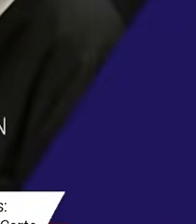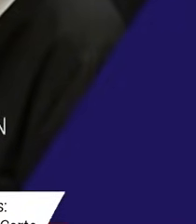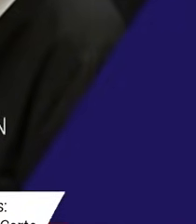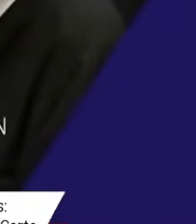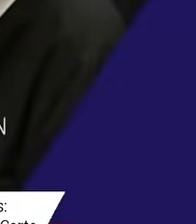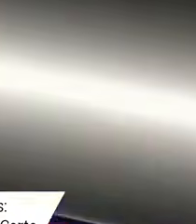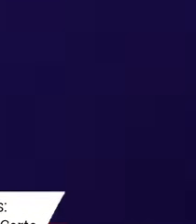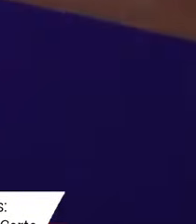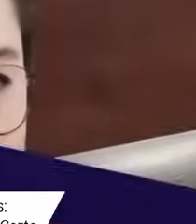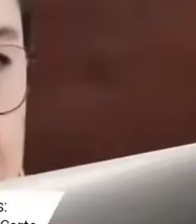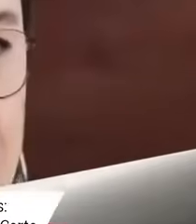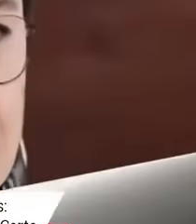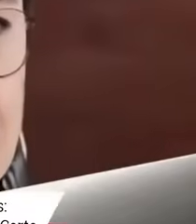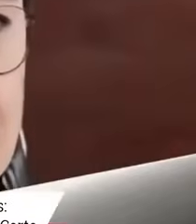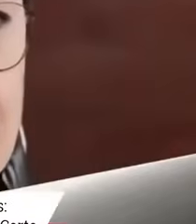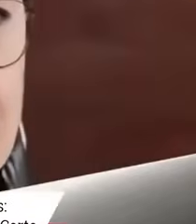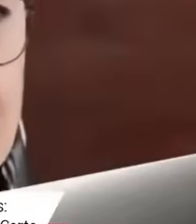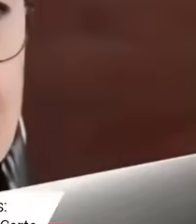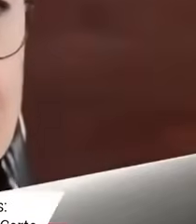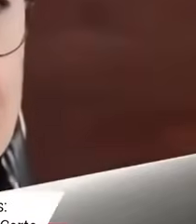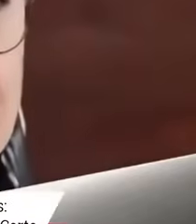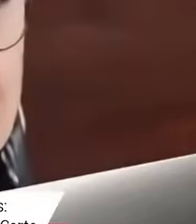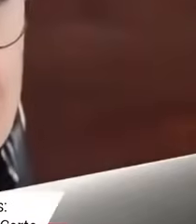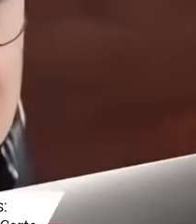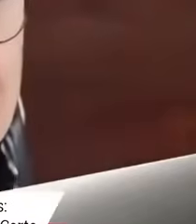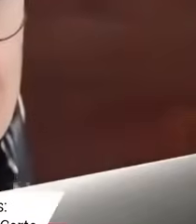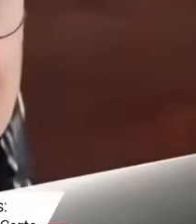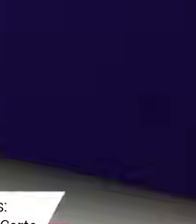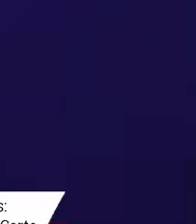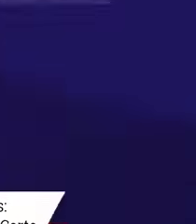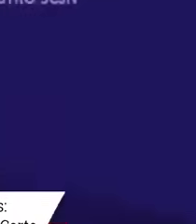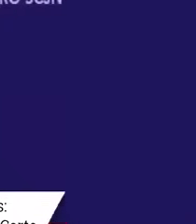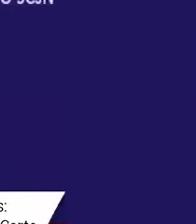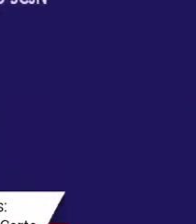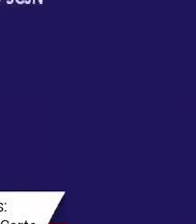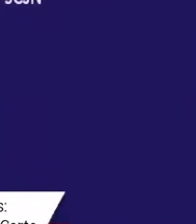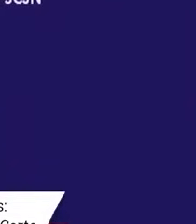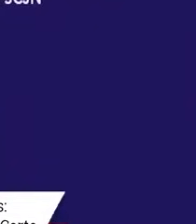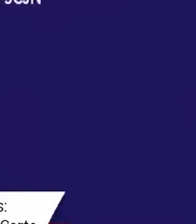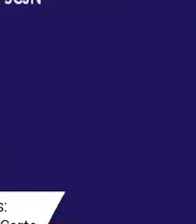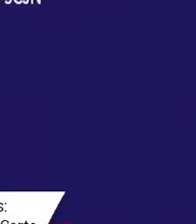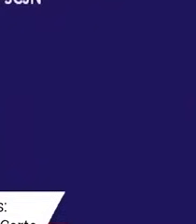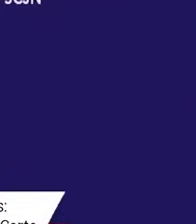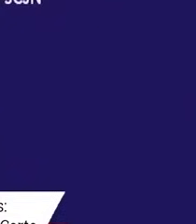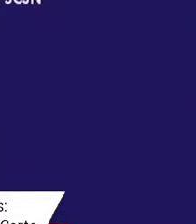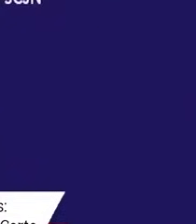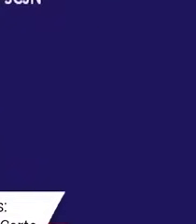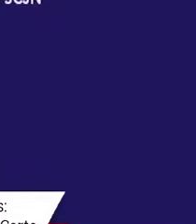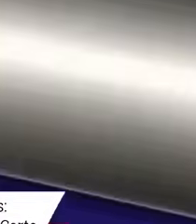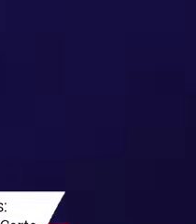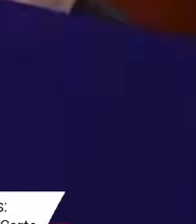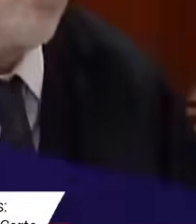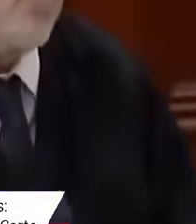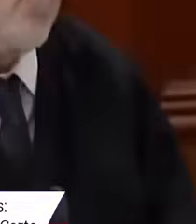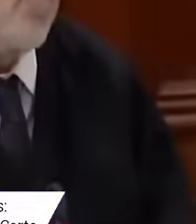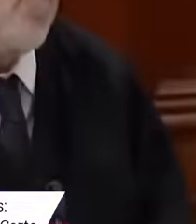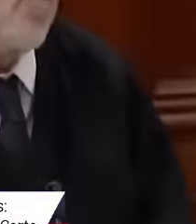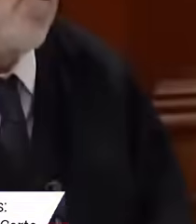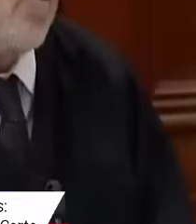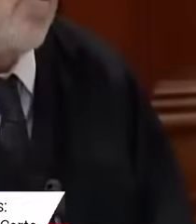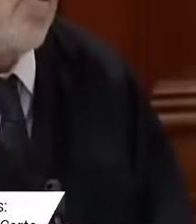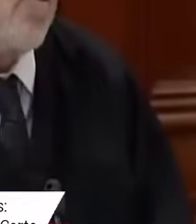escuchar parte de este discurso en el que la